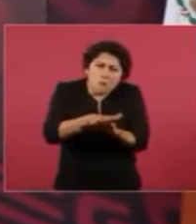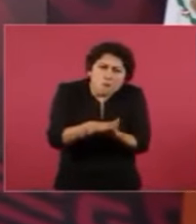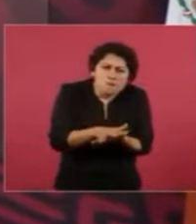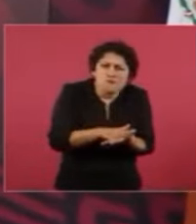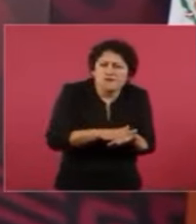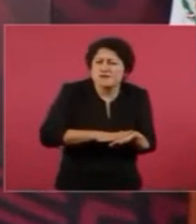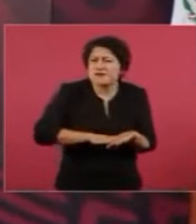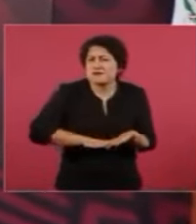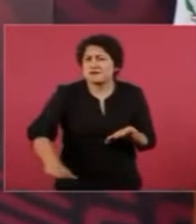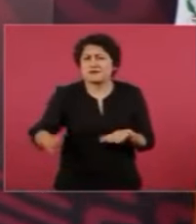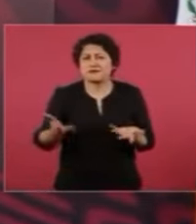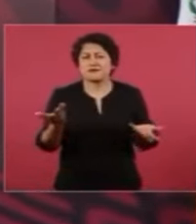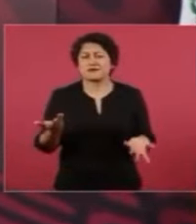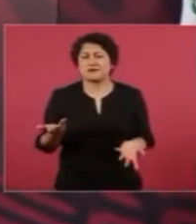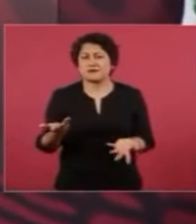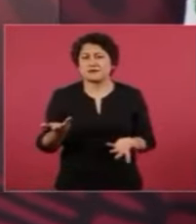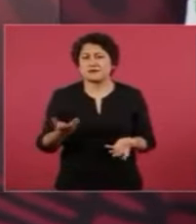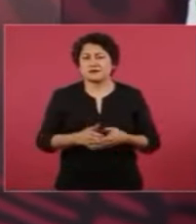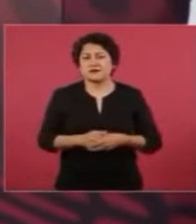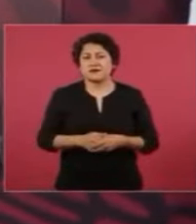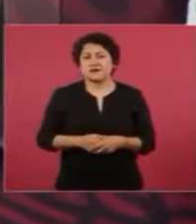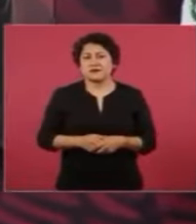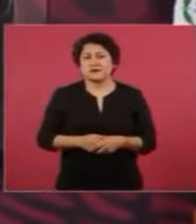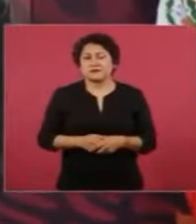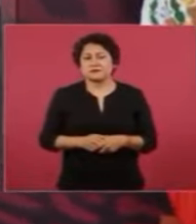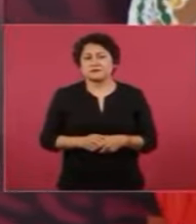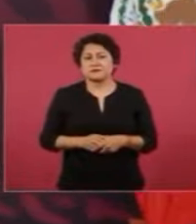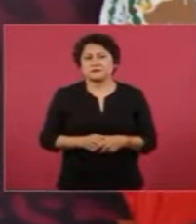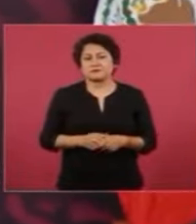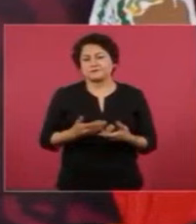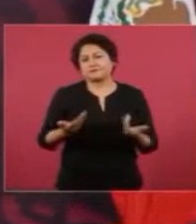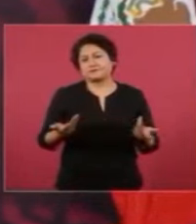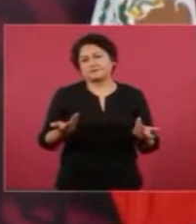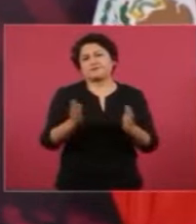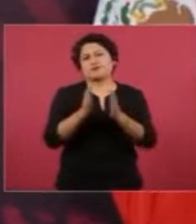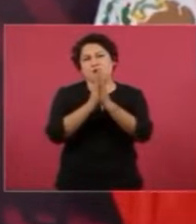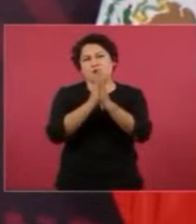no no este no se empecinen